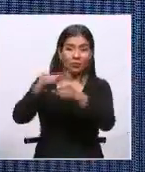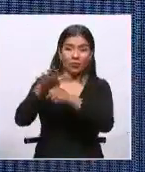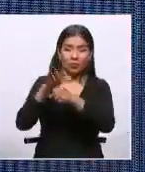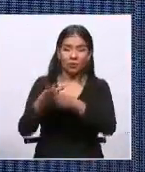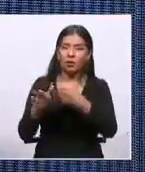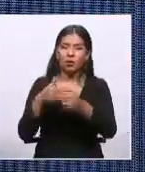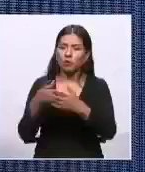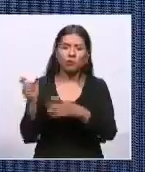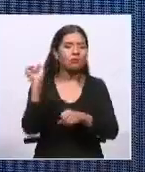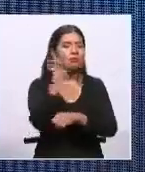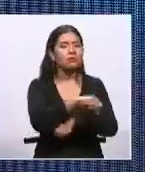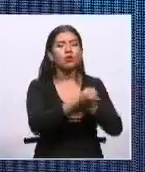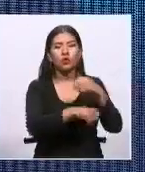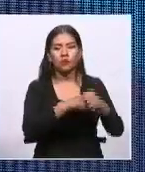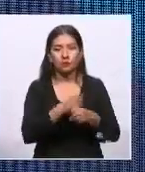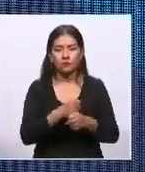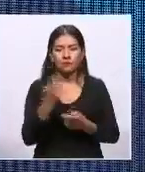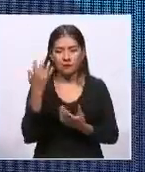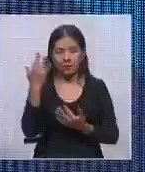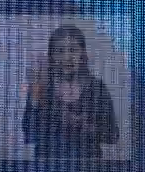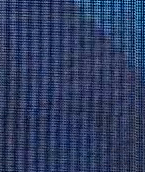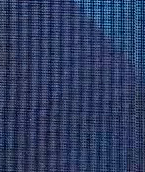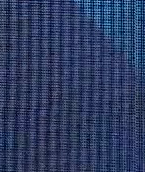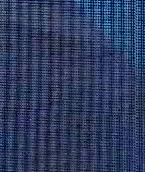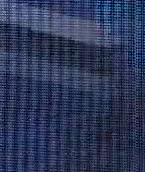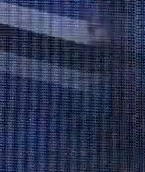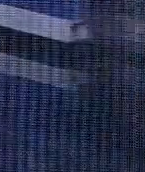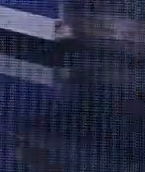hacen sufrir a los más pobres. Vamos a una pausa, por favor.